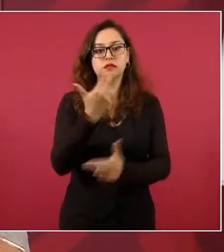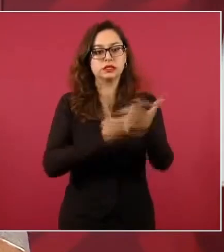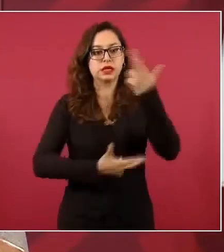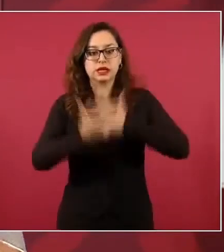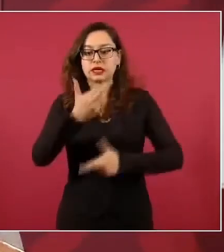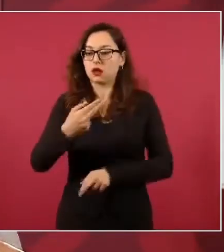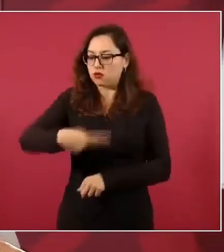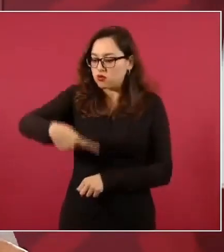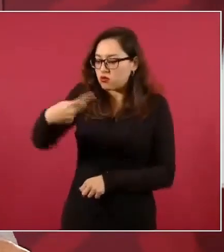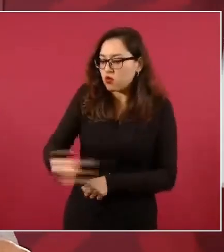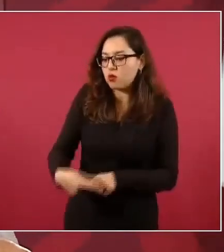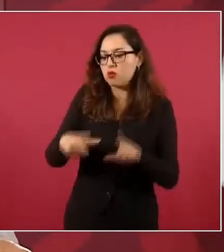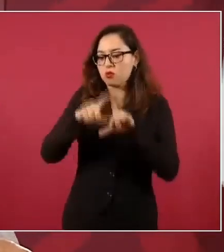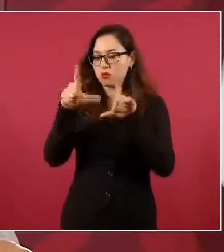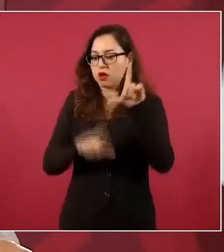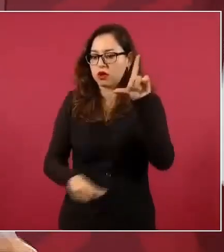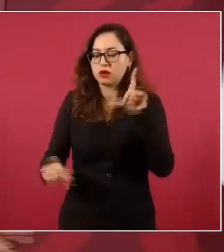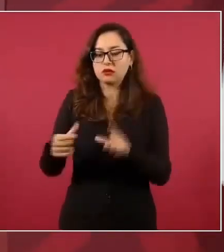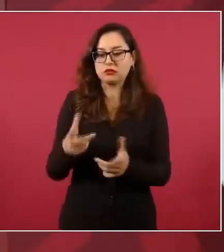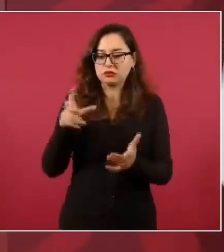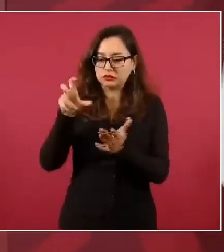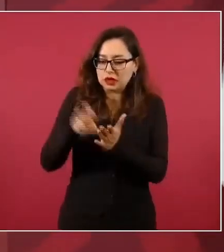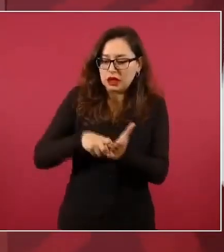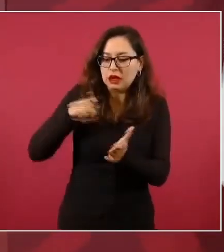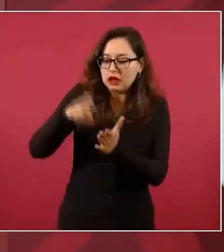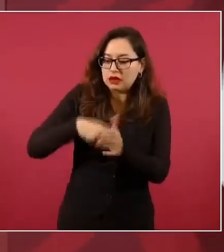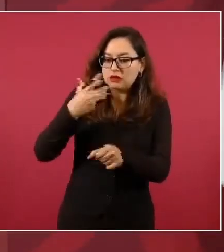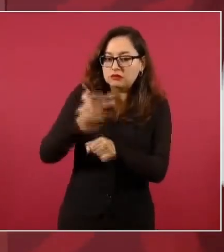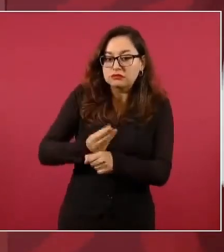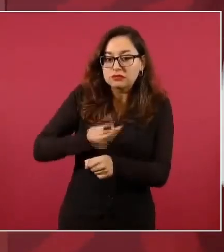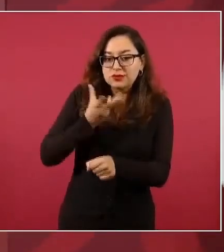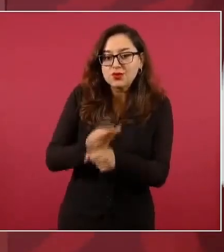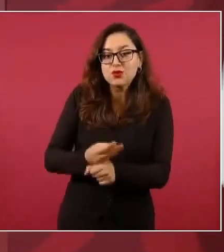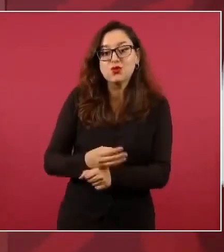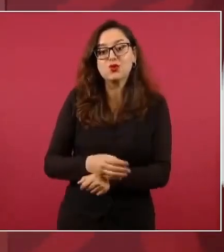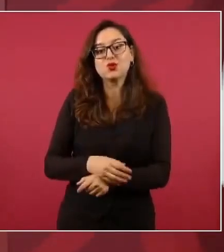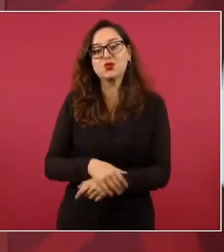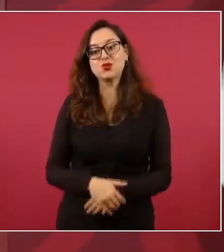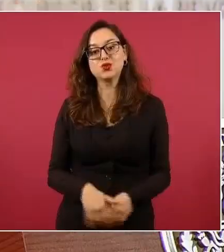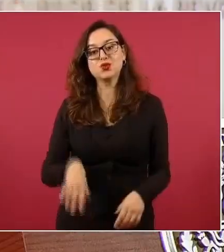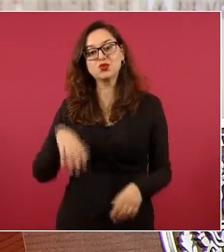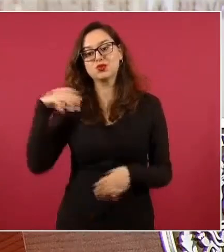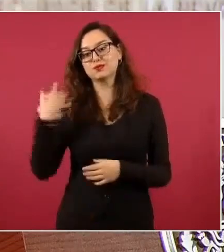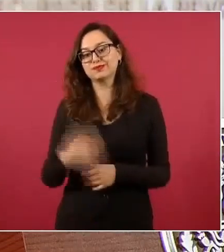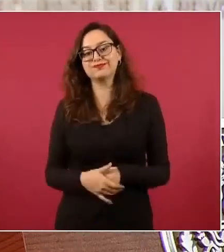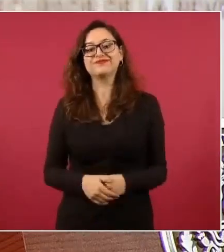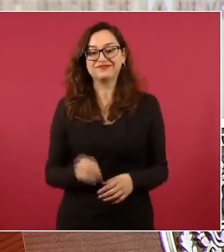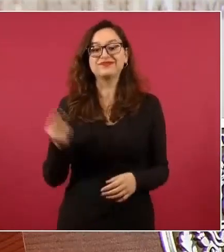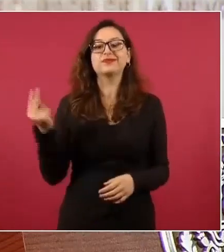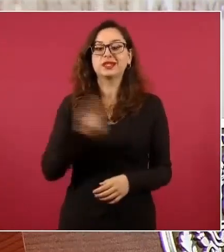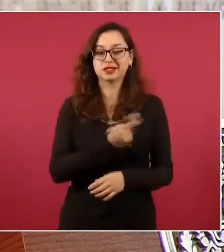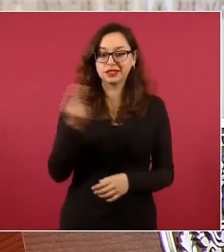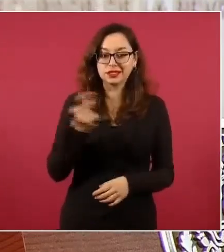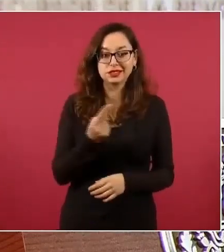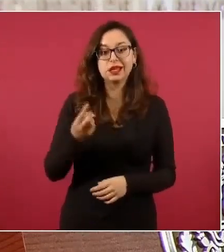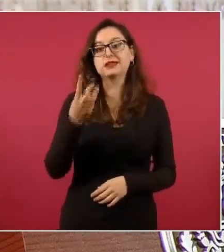de la Constitución, pues se necesitan los 334 votos.